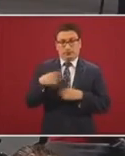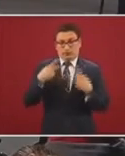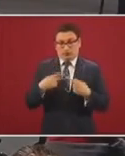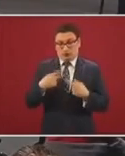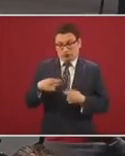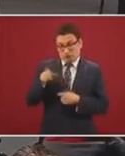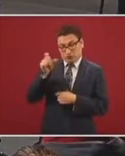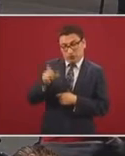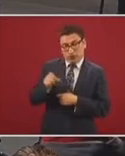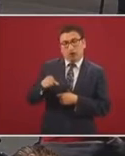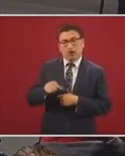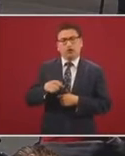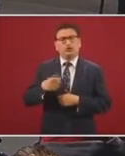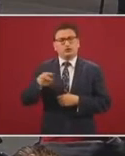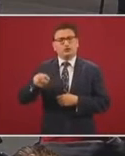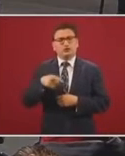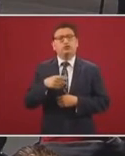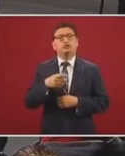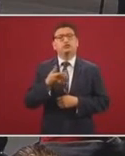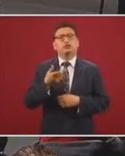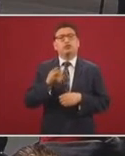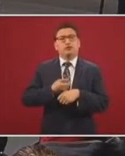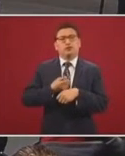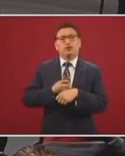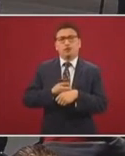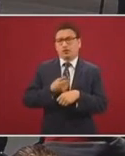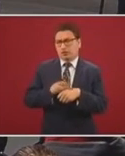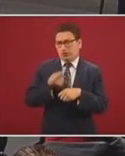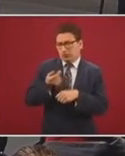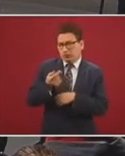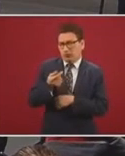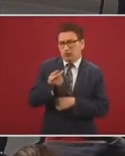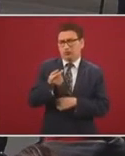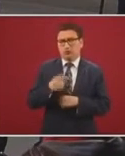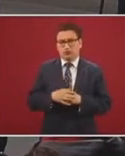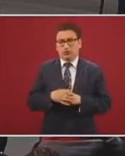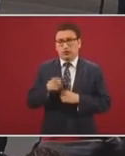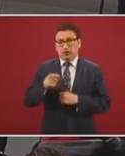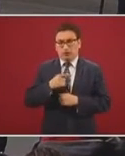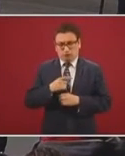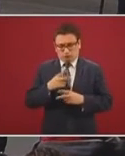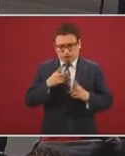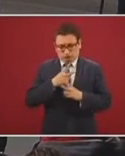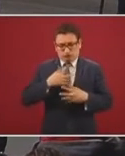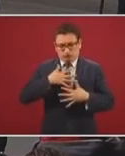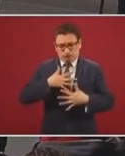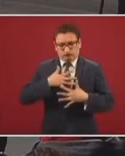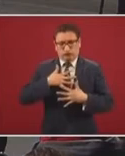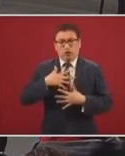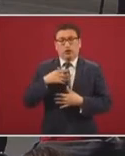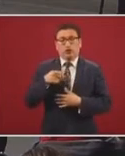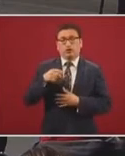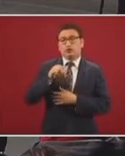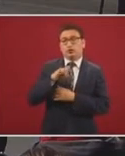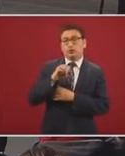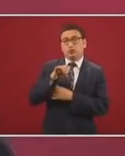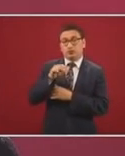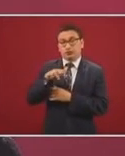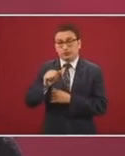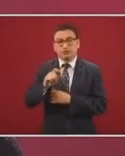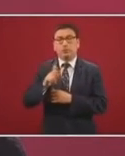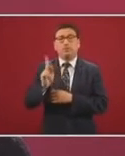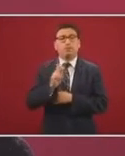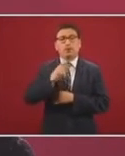En México se confirmaron los primeros casos de coronavirus. Así lo informó esta mañana Hugo López-Gatell, subsecretario de Prevención y Promoción a la